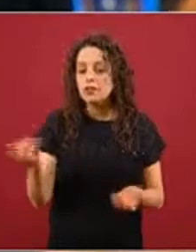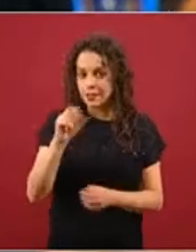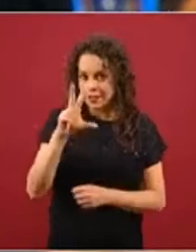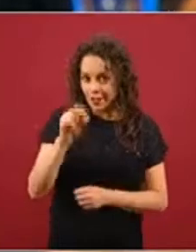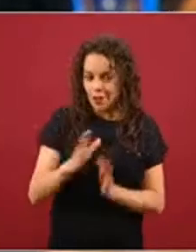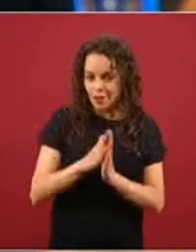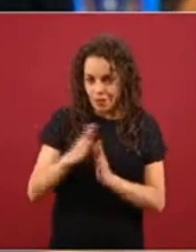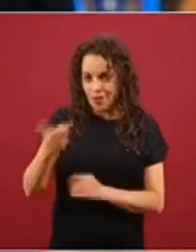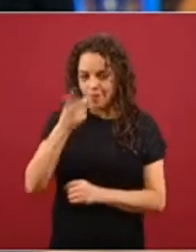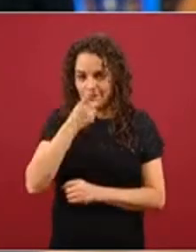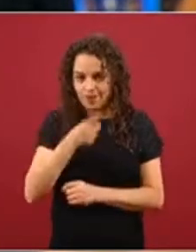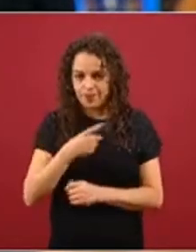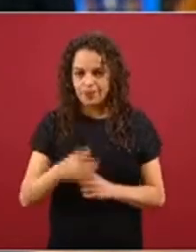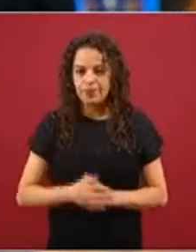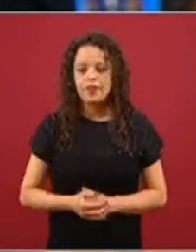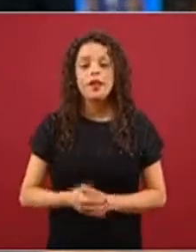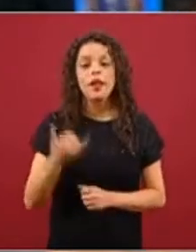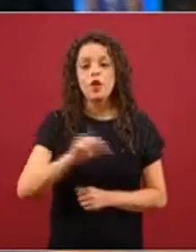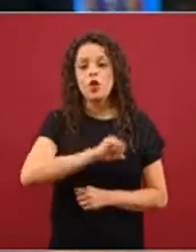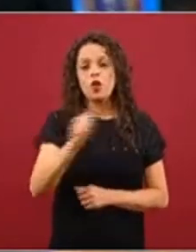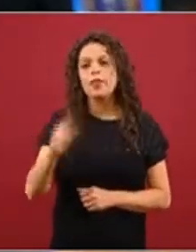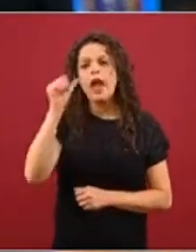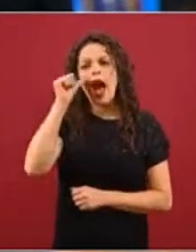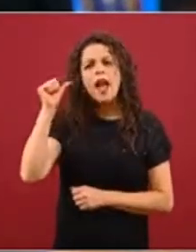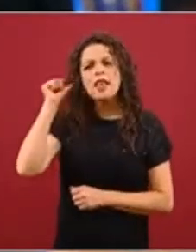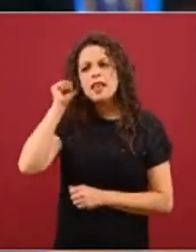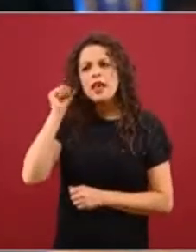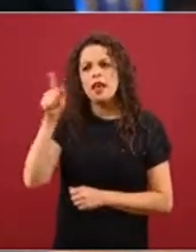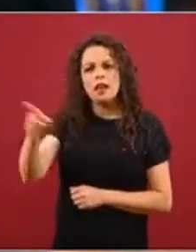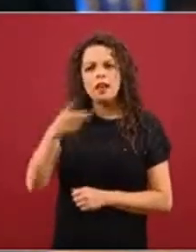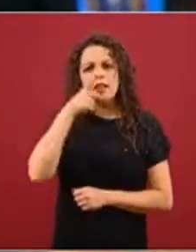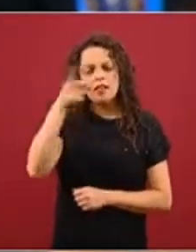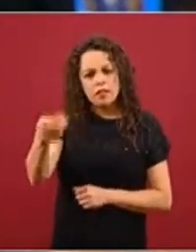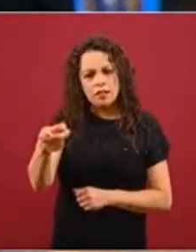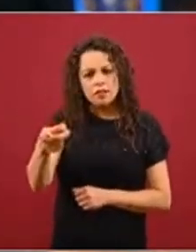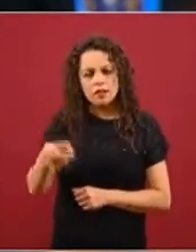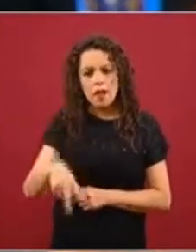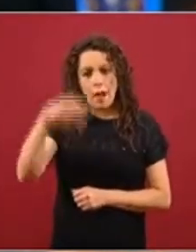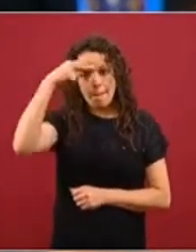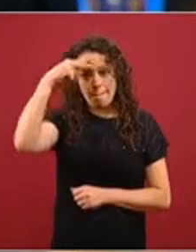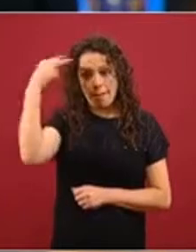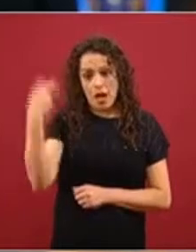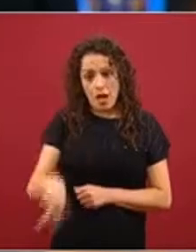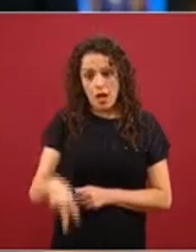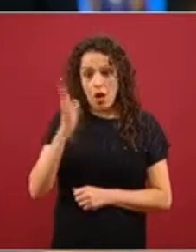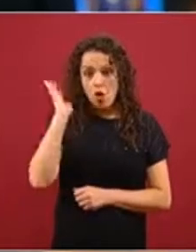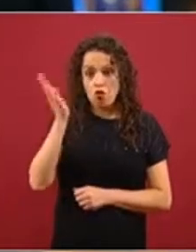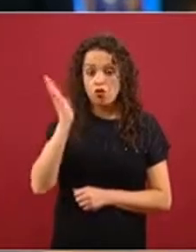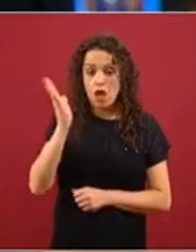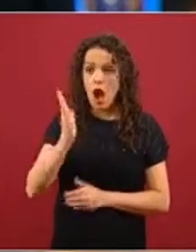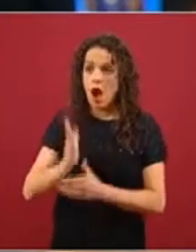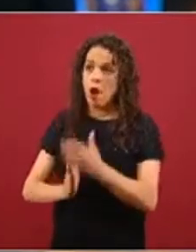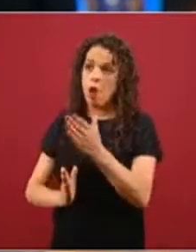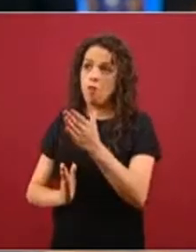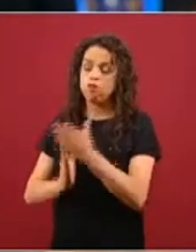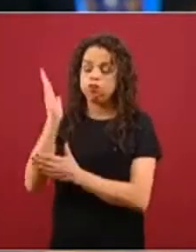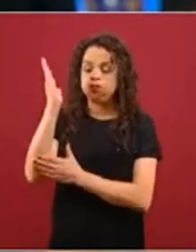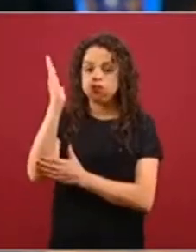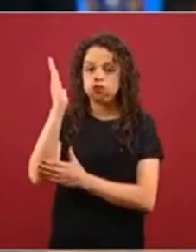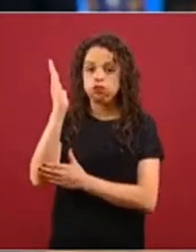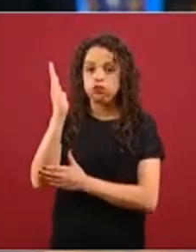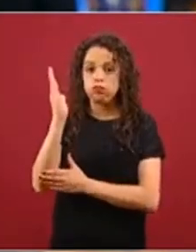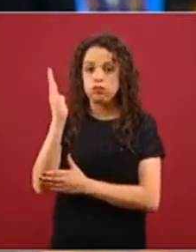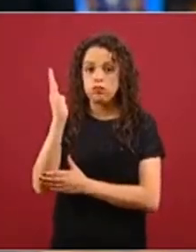hablaba usted de cuando se le cuestionó sobre que México había rebasado el número número de muertes